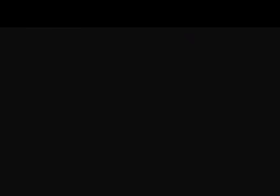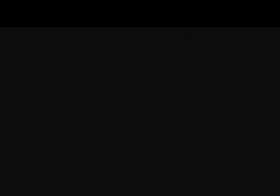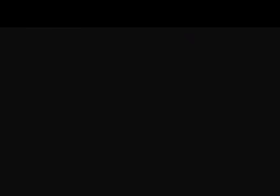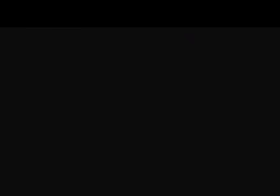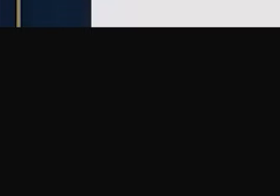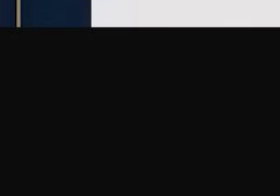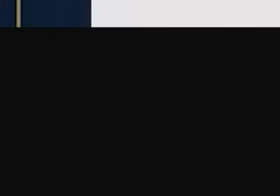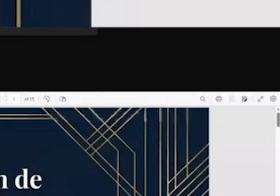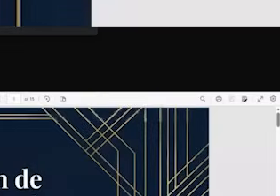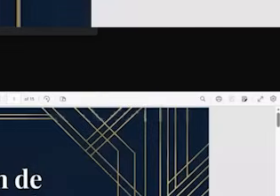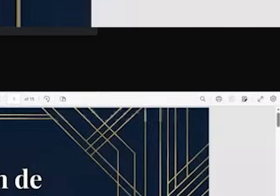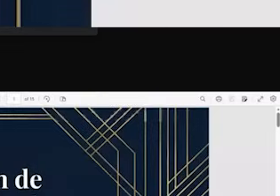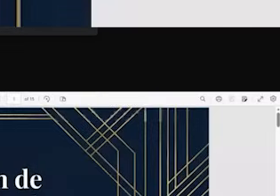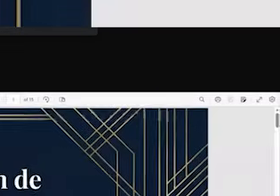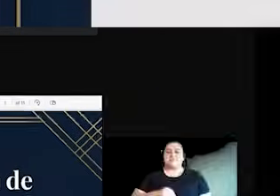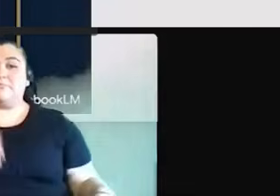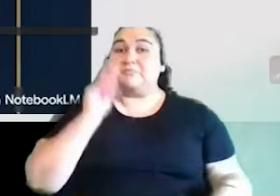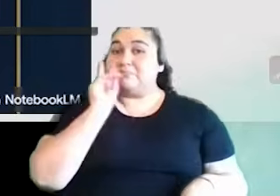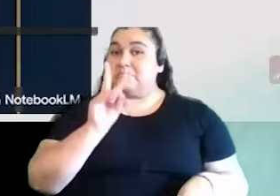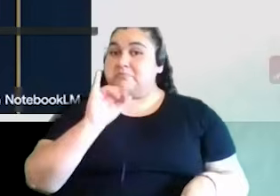Bueno, ahí se ve bien, chicos.